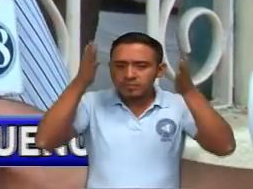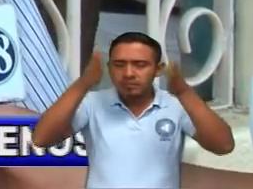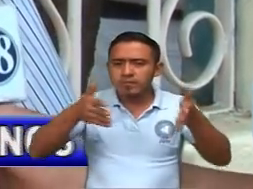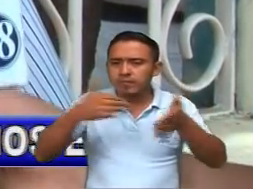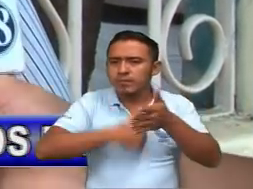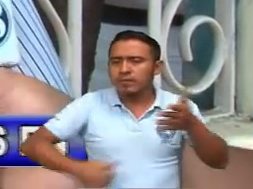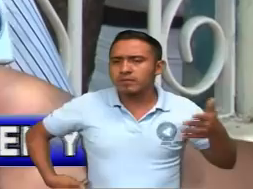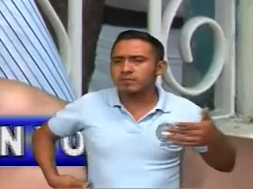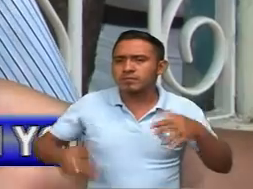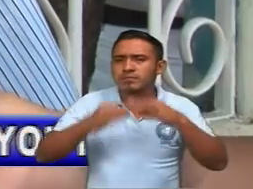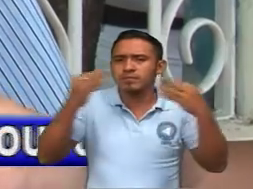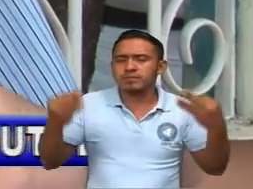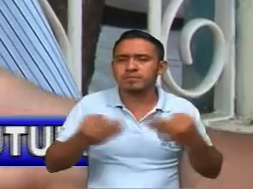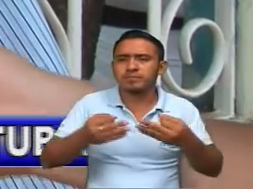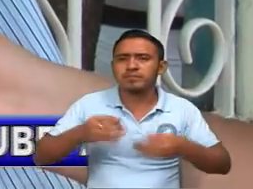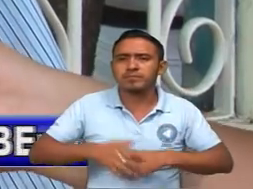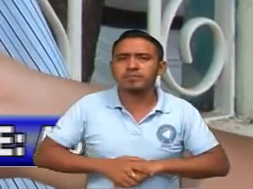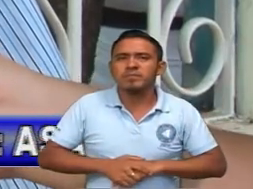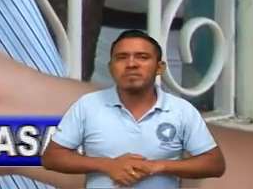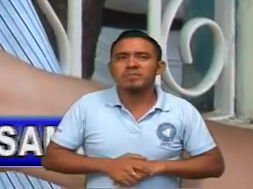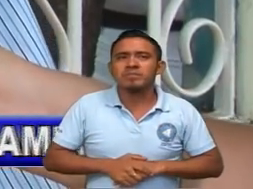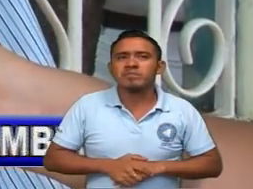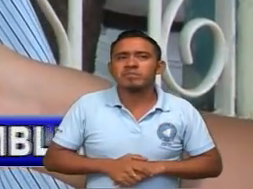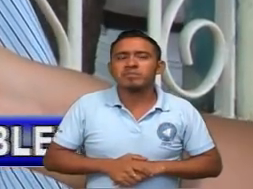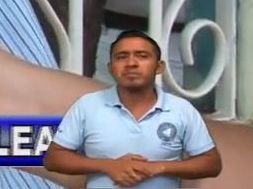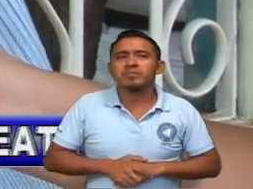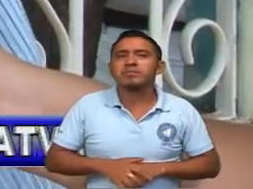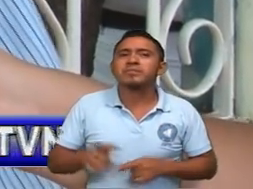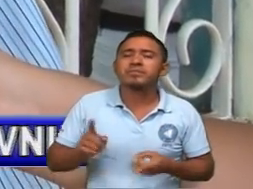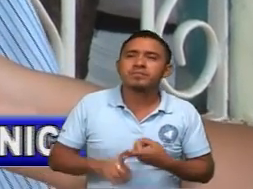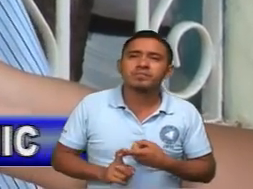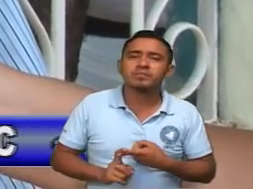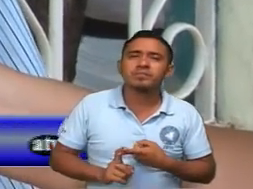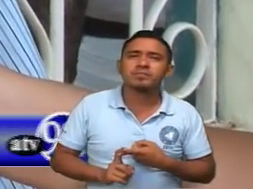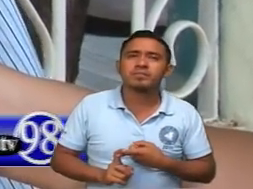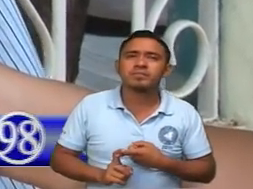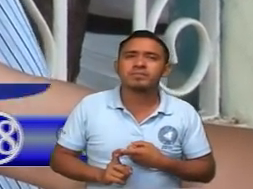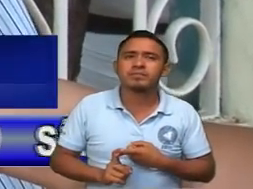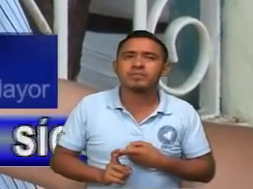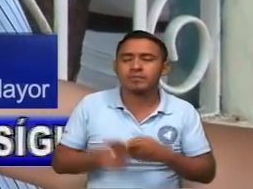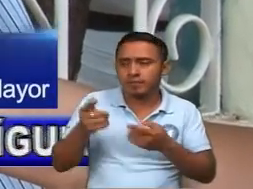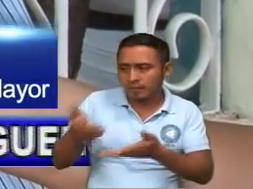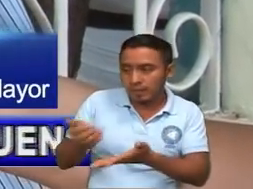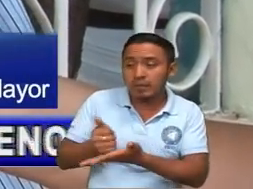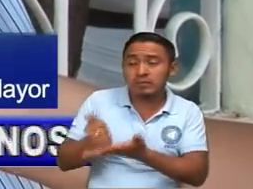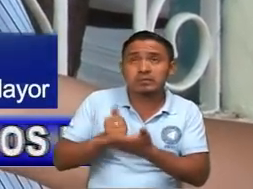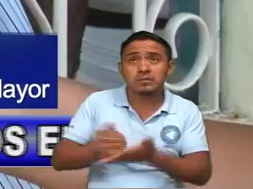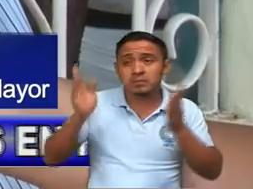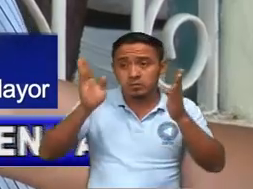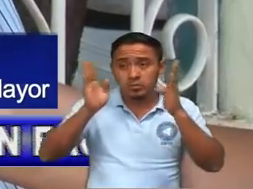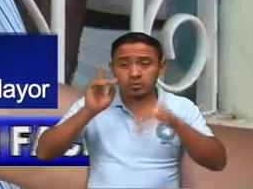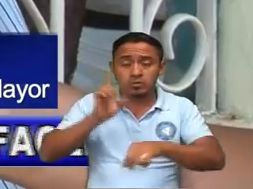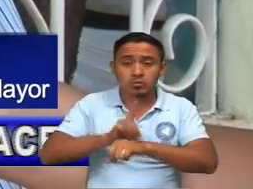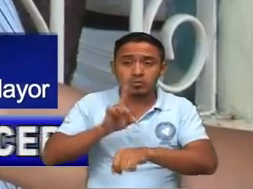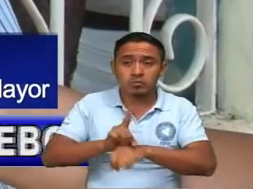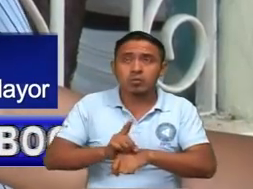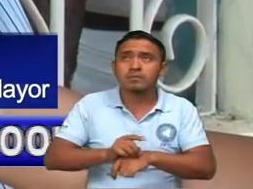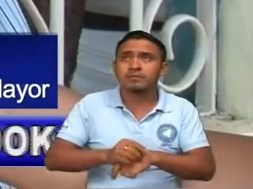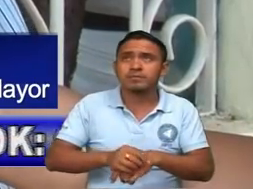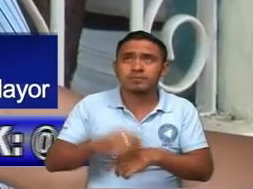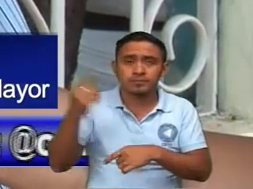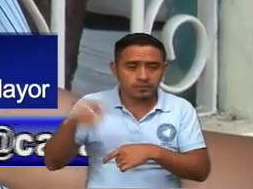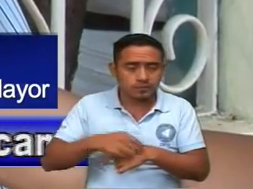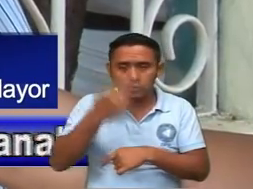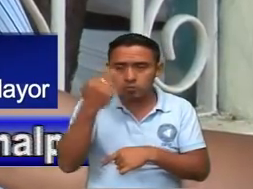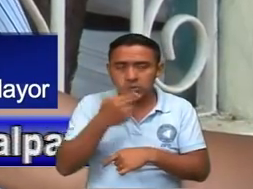la Familia al adulto mayor? Bueno, aquí tenemos asistencia médica, vienen a consultas